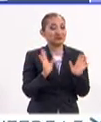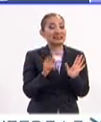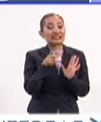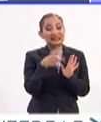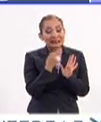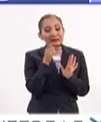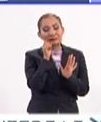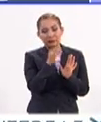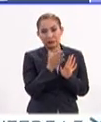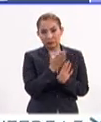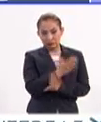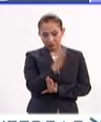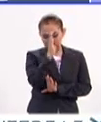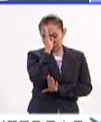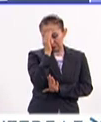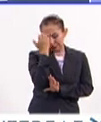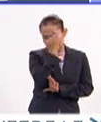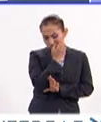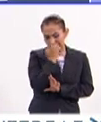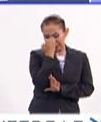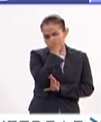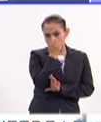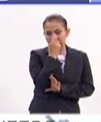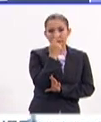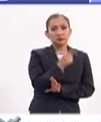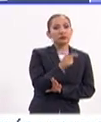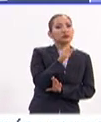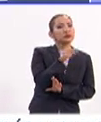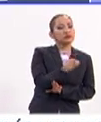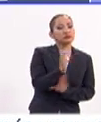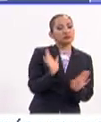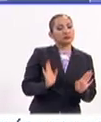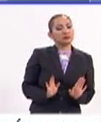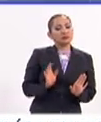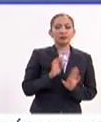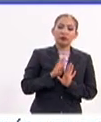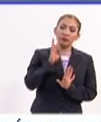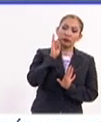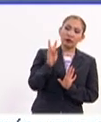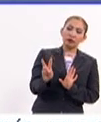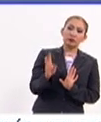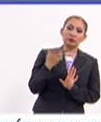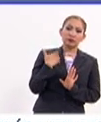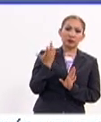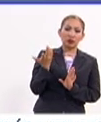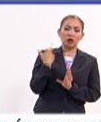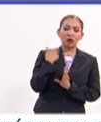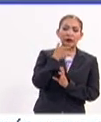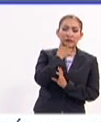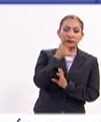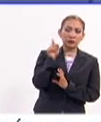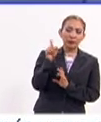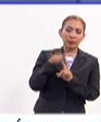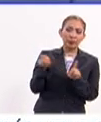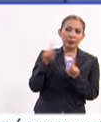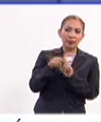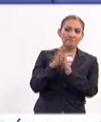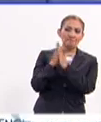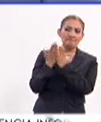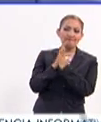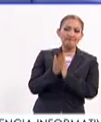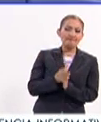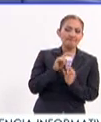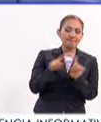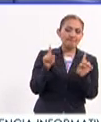es de que originalmente lo había pensado al estilo de como la London School of Economics tenía una serie de publicaciones